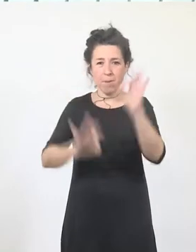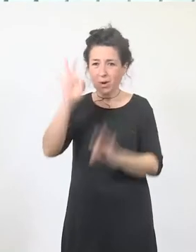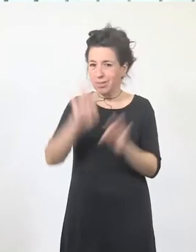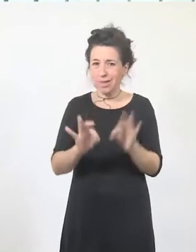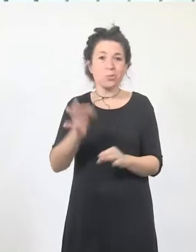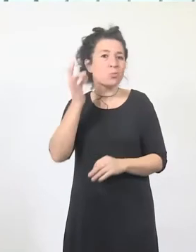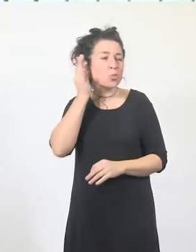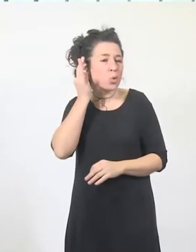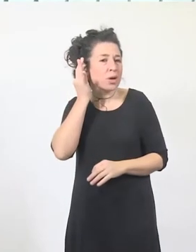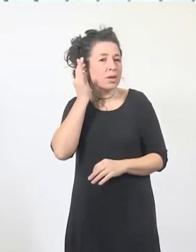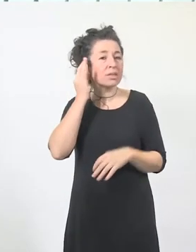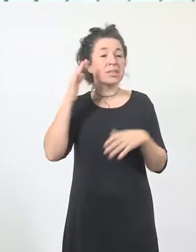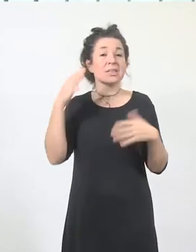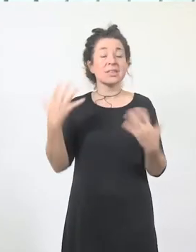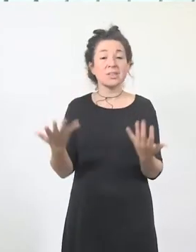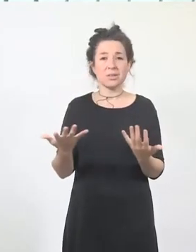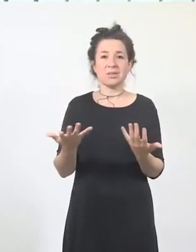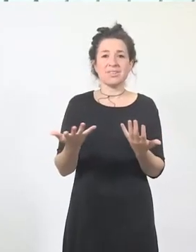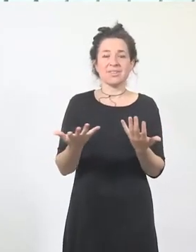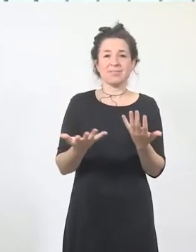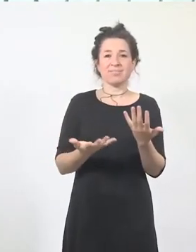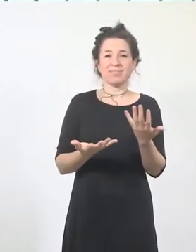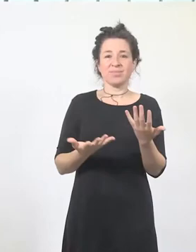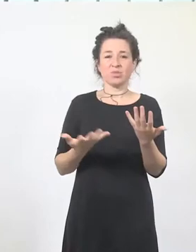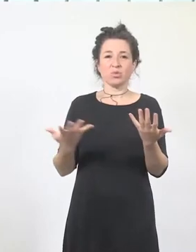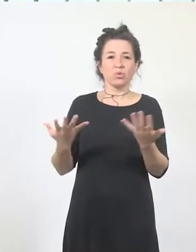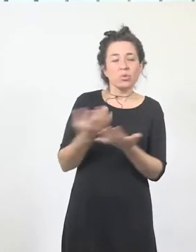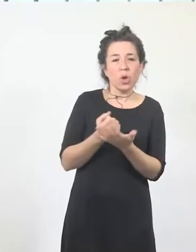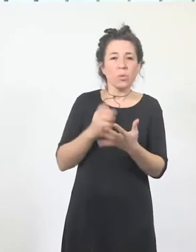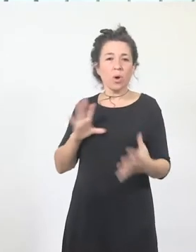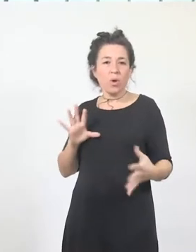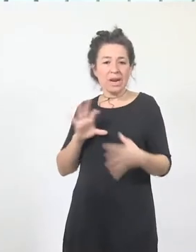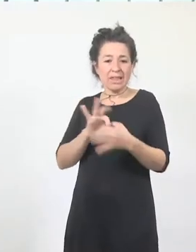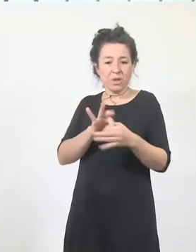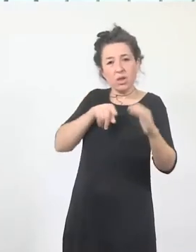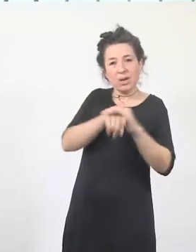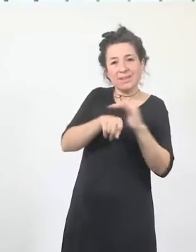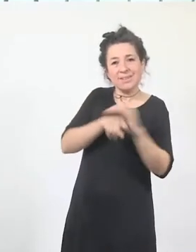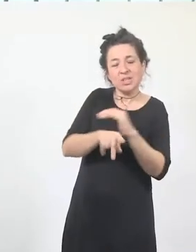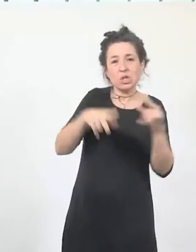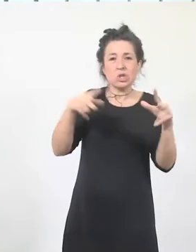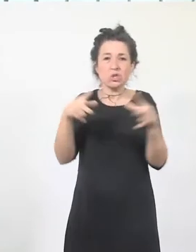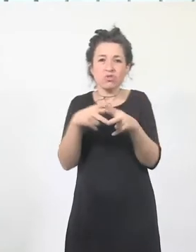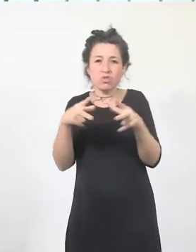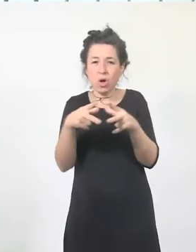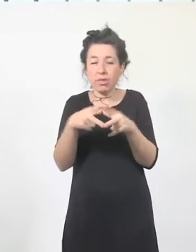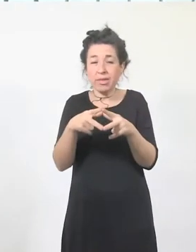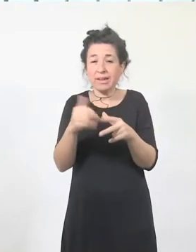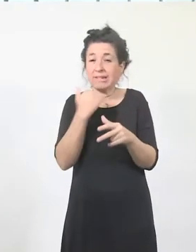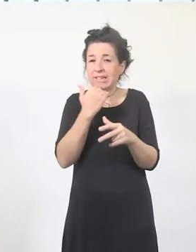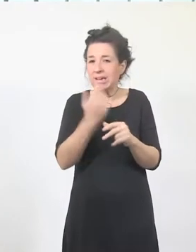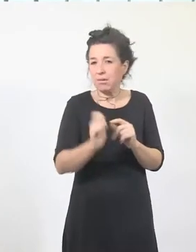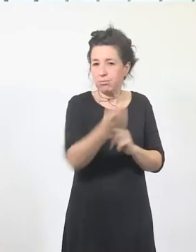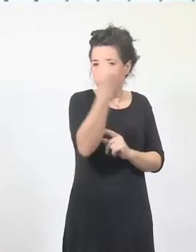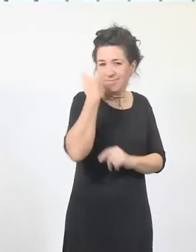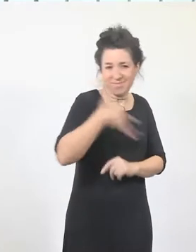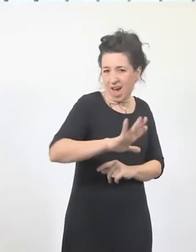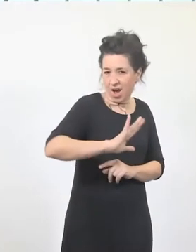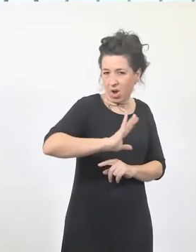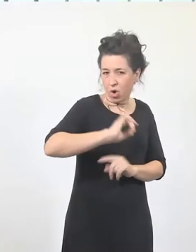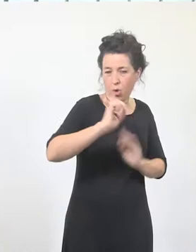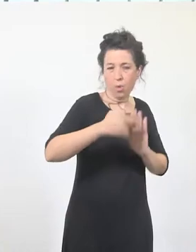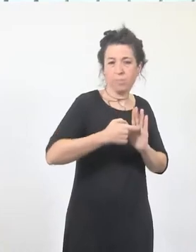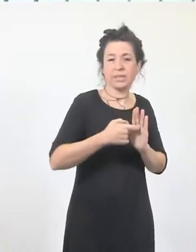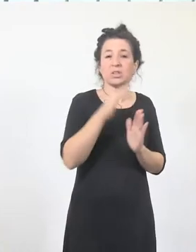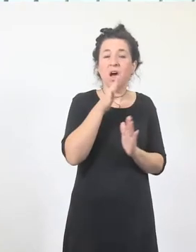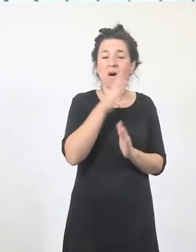99% son mujeres. Entonces todo lo que tiene que ver con esa gestión social casi la tenemos. Entonces ahora lo que